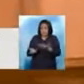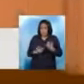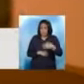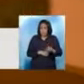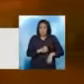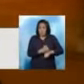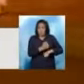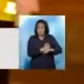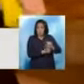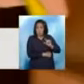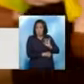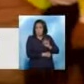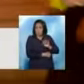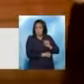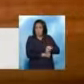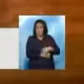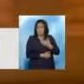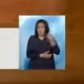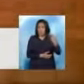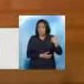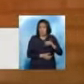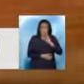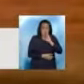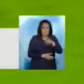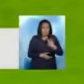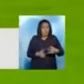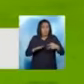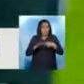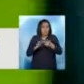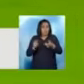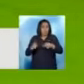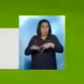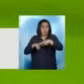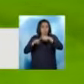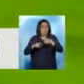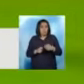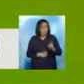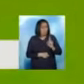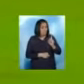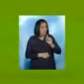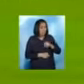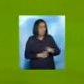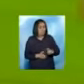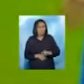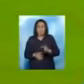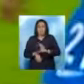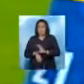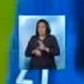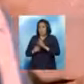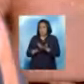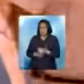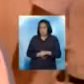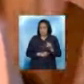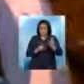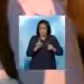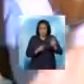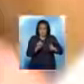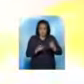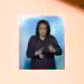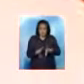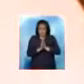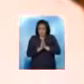zaguero Diego Godín, quien inicialmente se decía estaba suspendido, información que fue desmentida por la Conmebol. Algunos hinchas